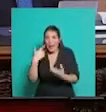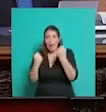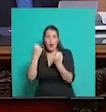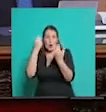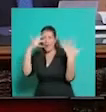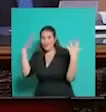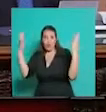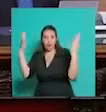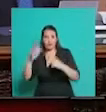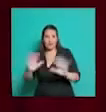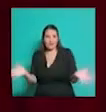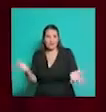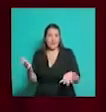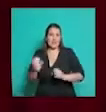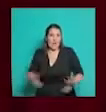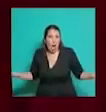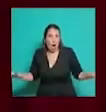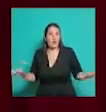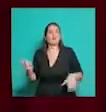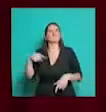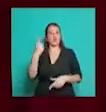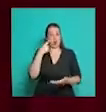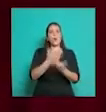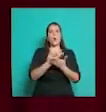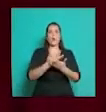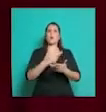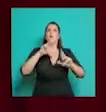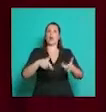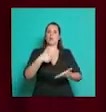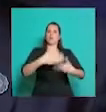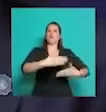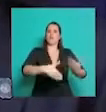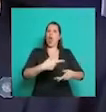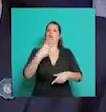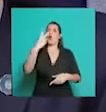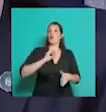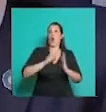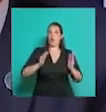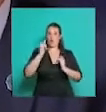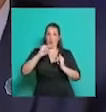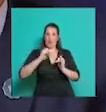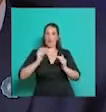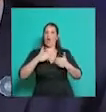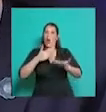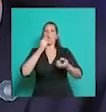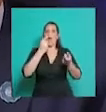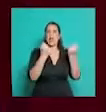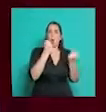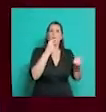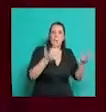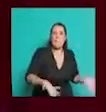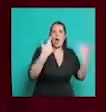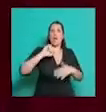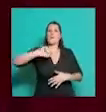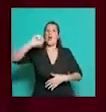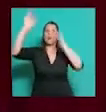proyecto, también se presentaban algunas cuestiones que eran interesantes y que después en el final no han sido posibles.